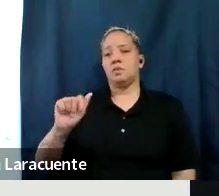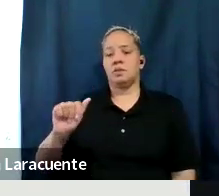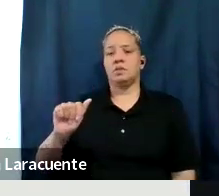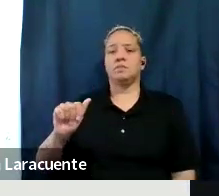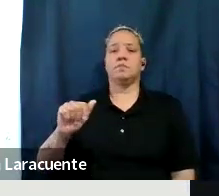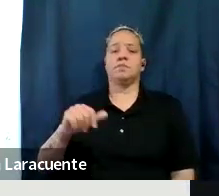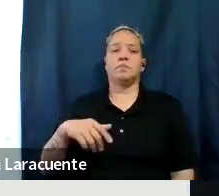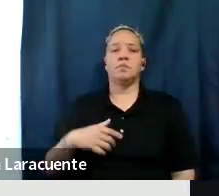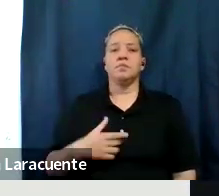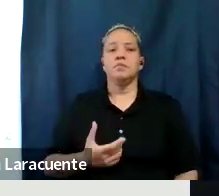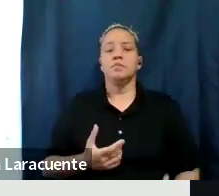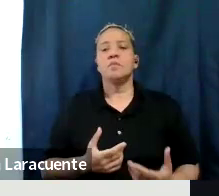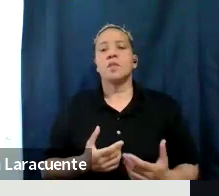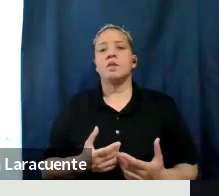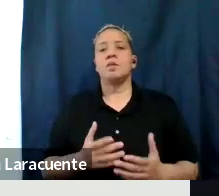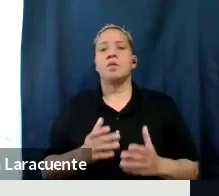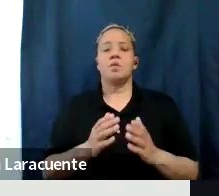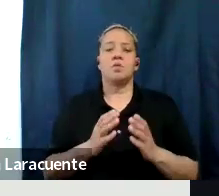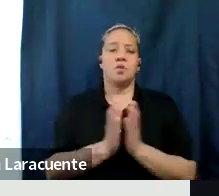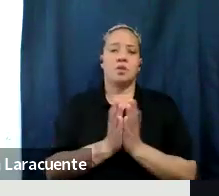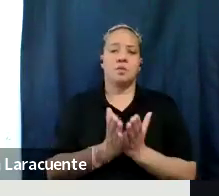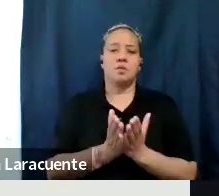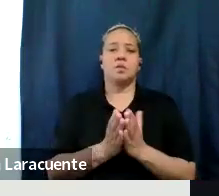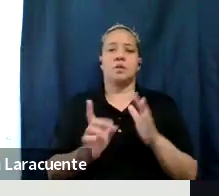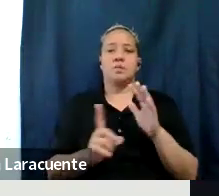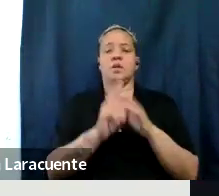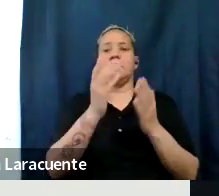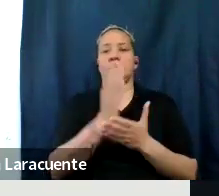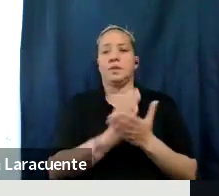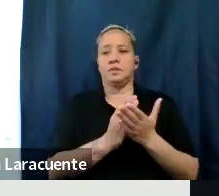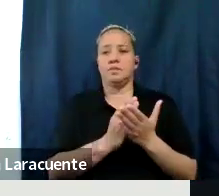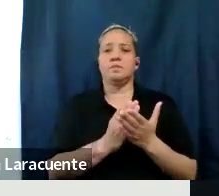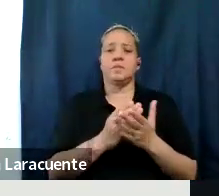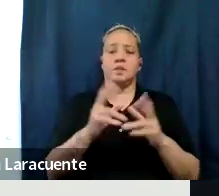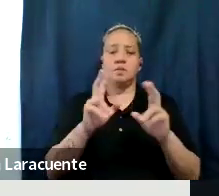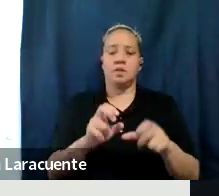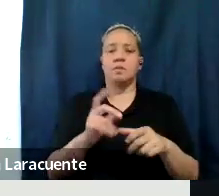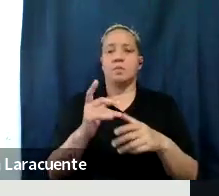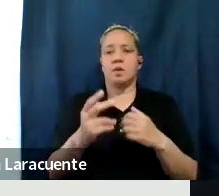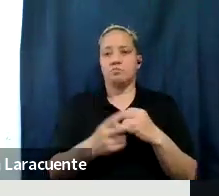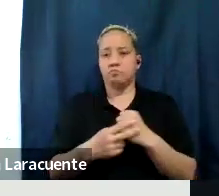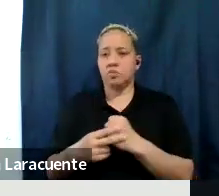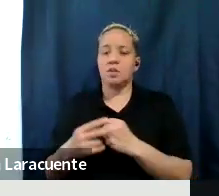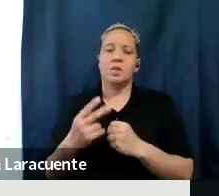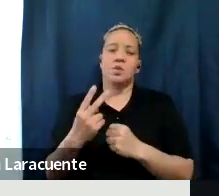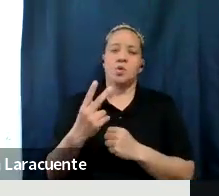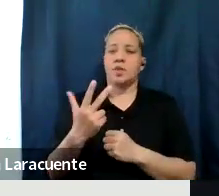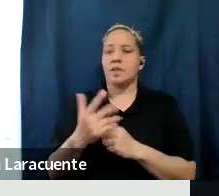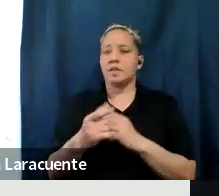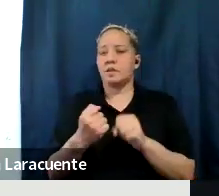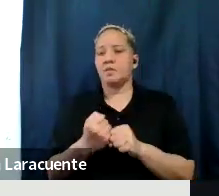que afortunadamente apareció en mitad de mi investigación y que me ahorró 2 o 3 años de trabajo. Apareció